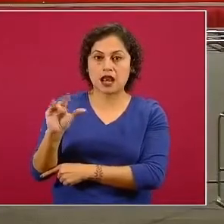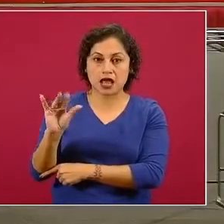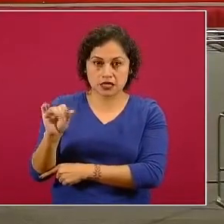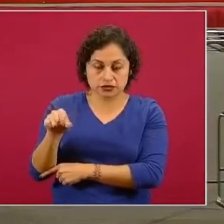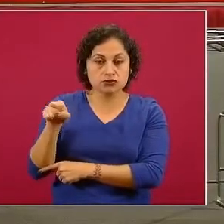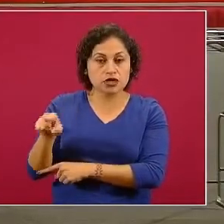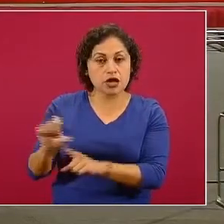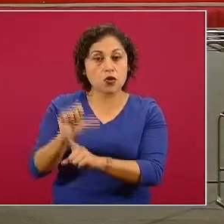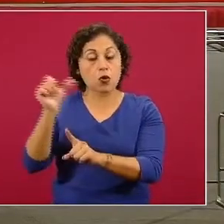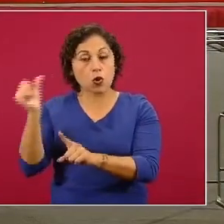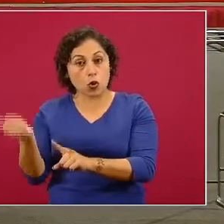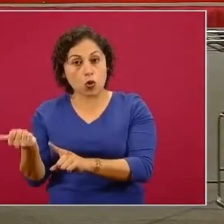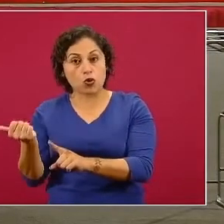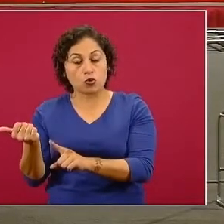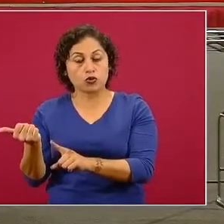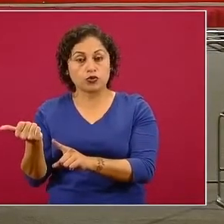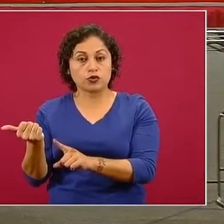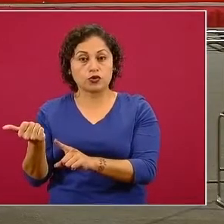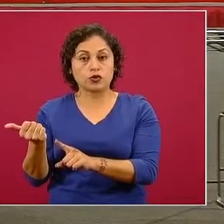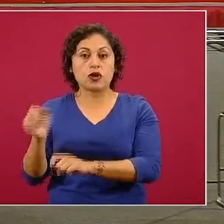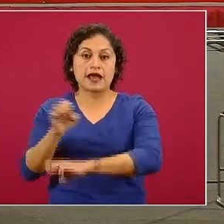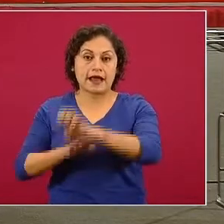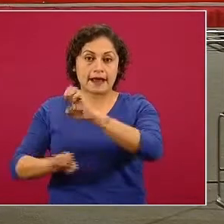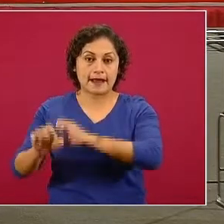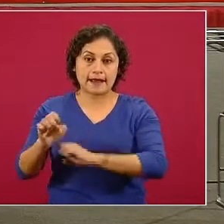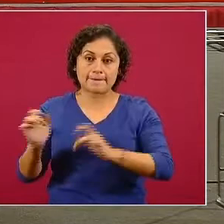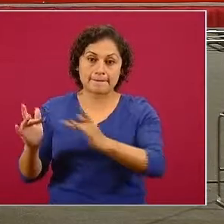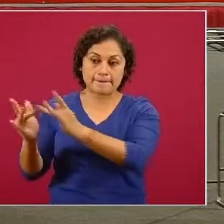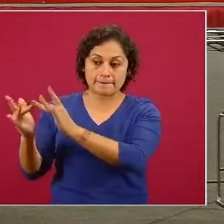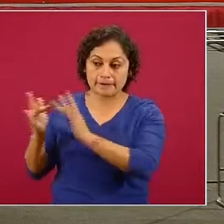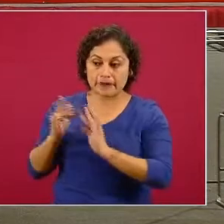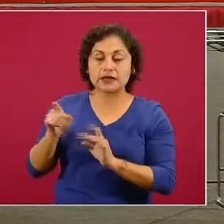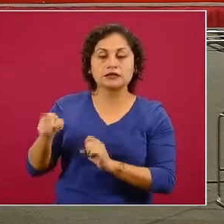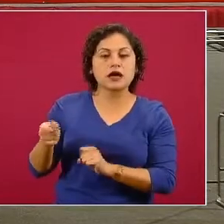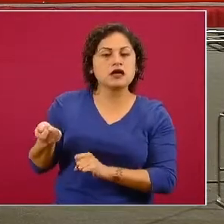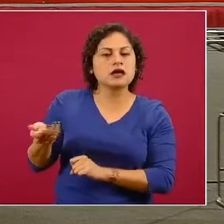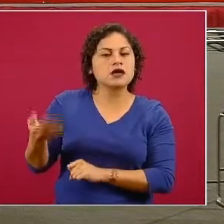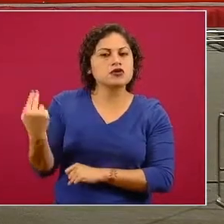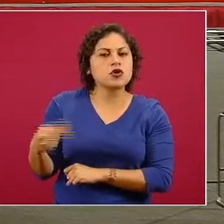una serie de compañías que se llaman compañías,